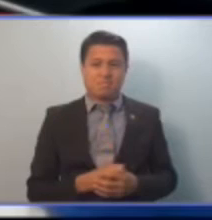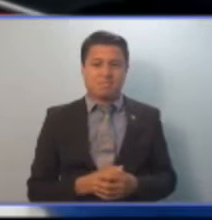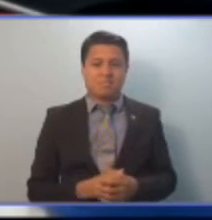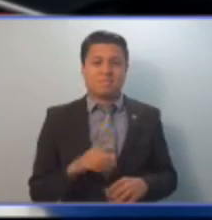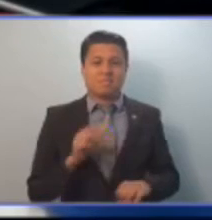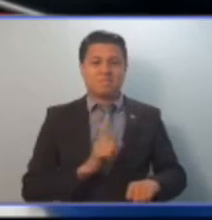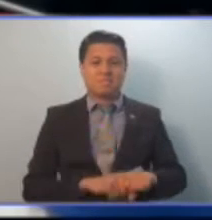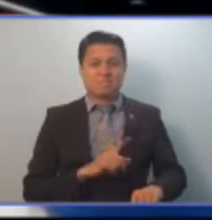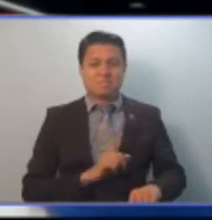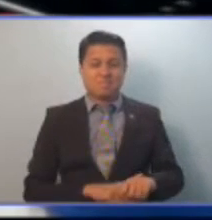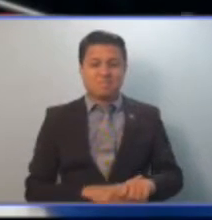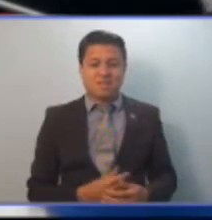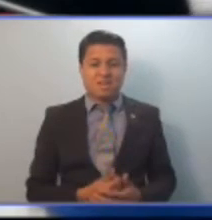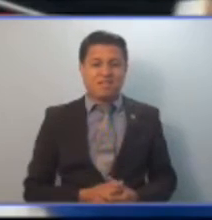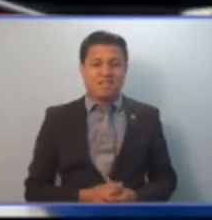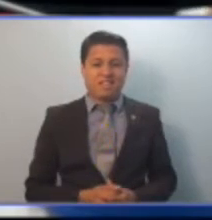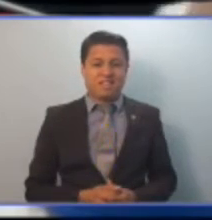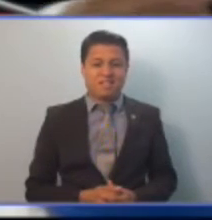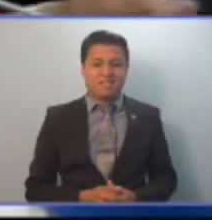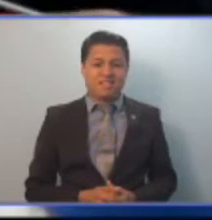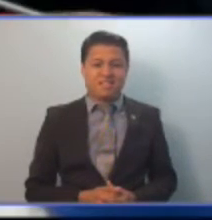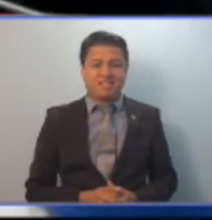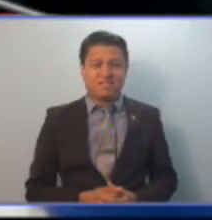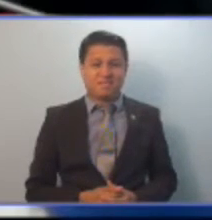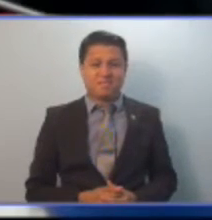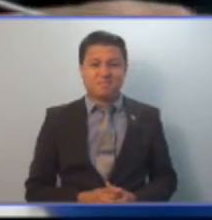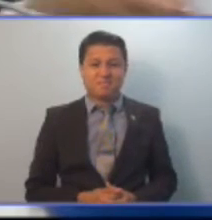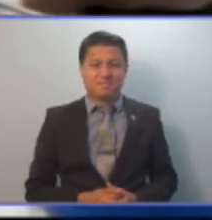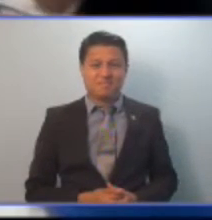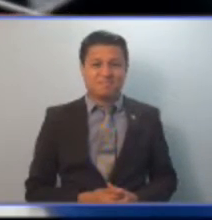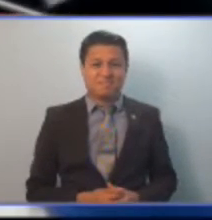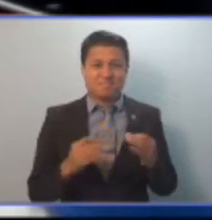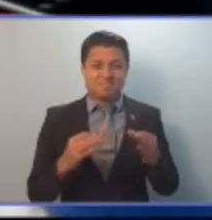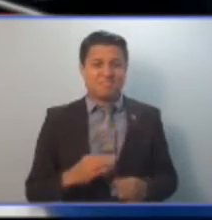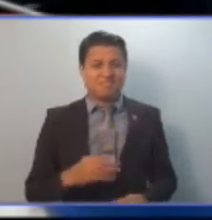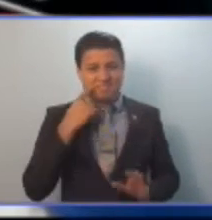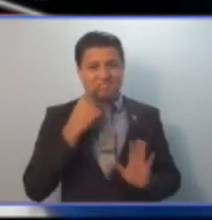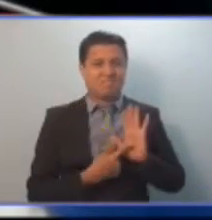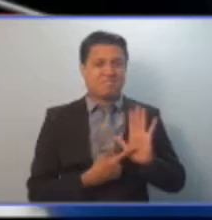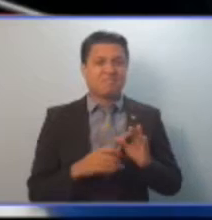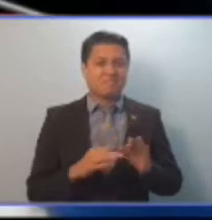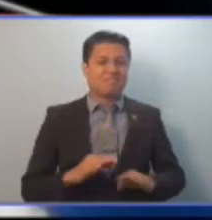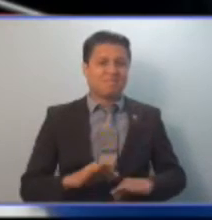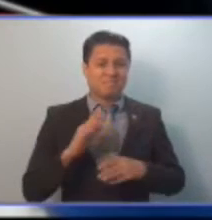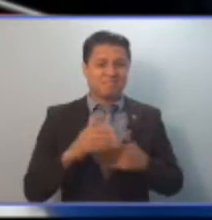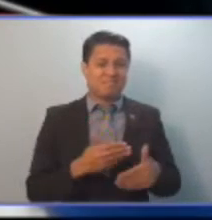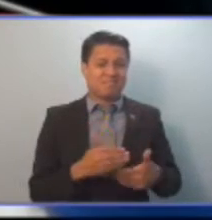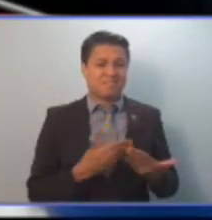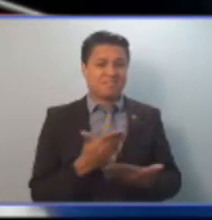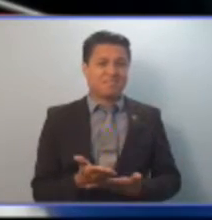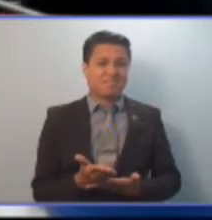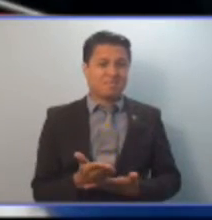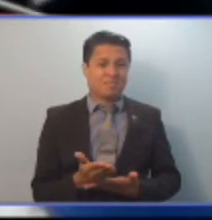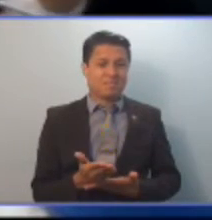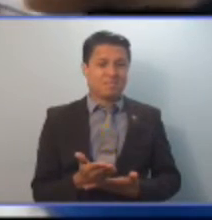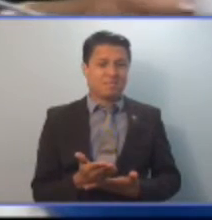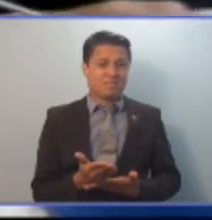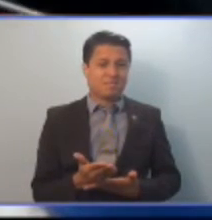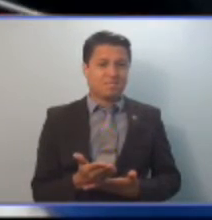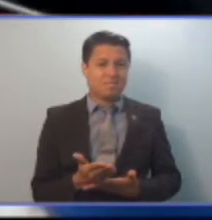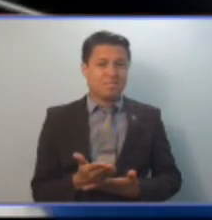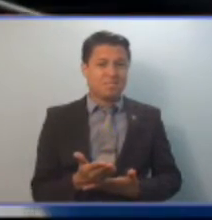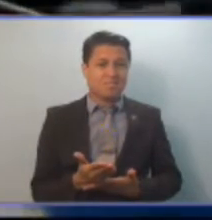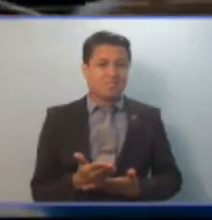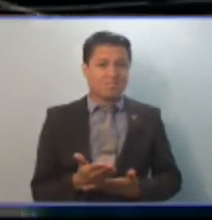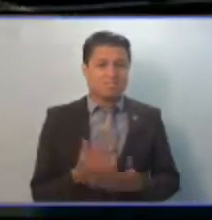temporales. La pregunta, ¿existió vulneración al principio de congruencia procesal? Le voy a